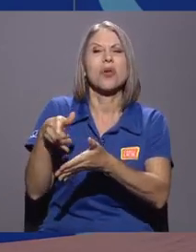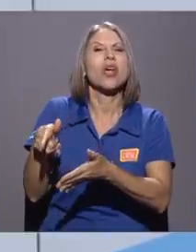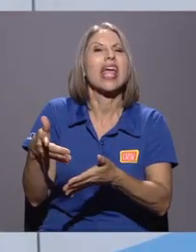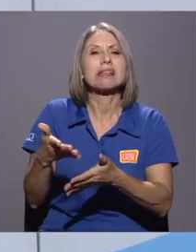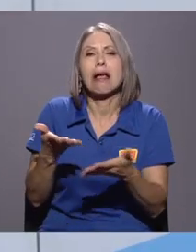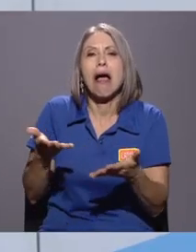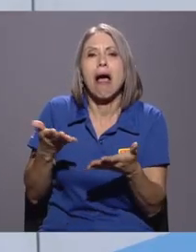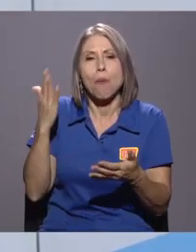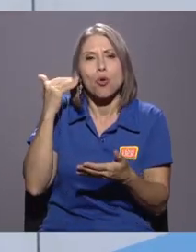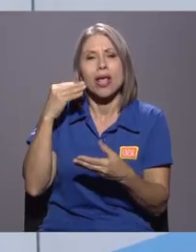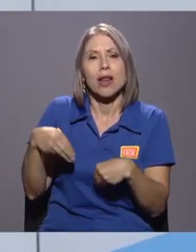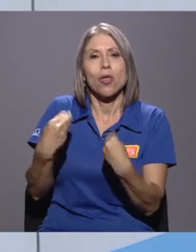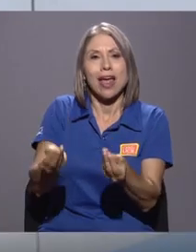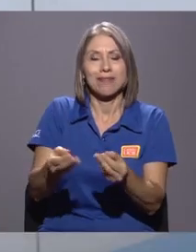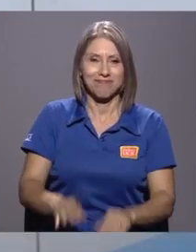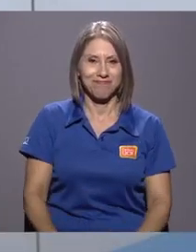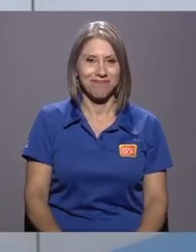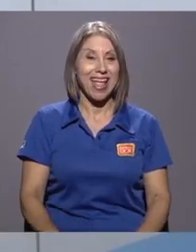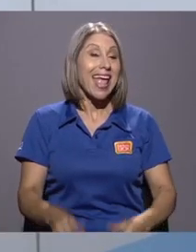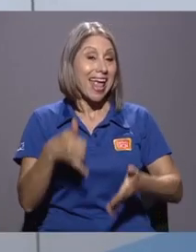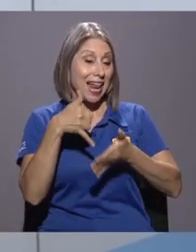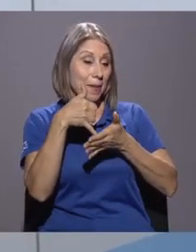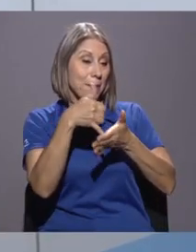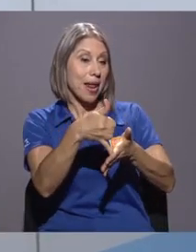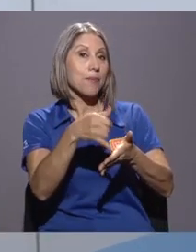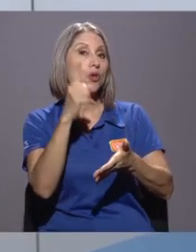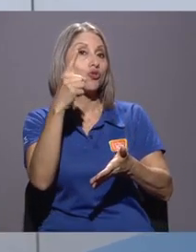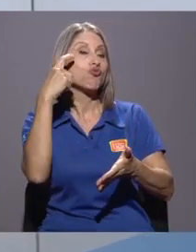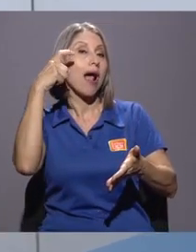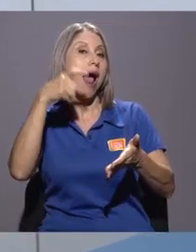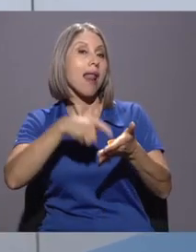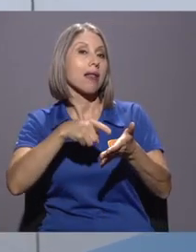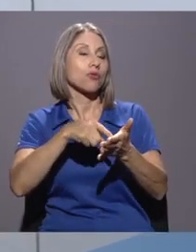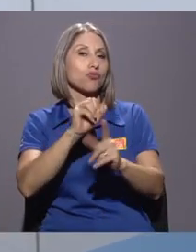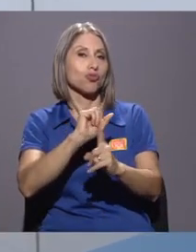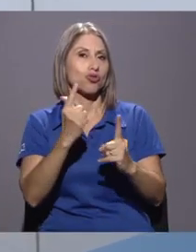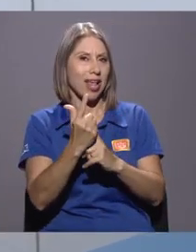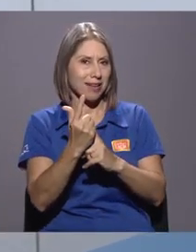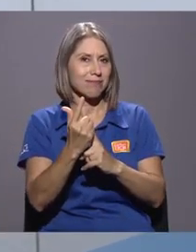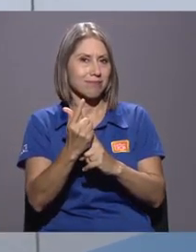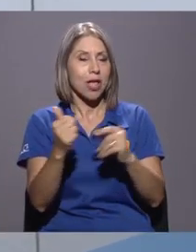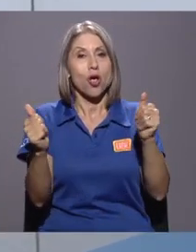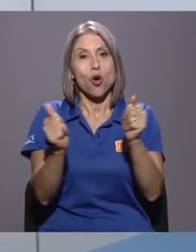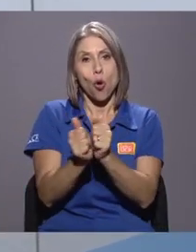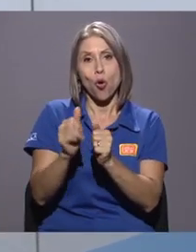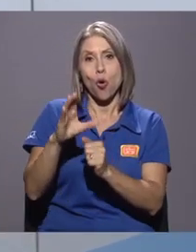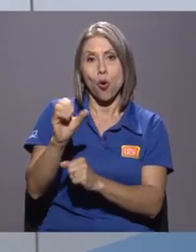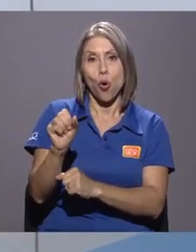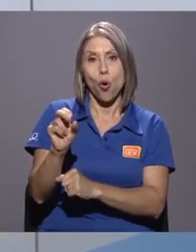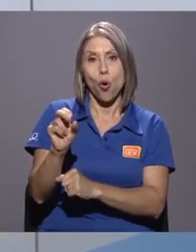porque el premio es un galardón social básicamente que en conjunto con con ar el ascensor ya los habitantes